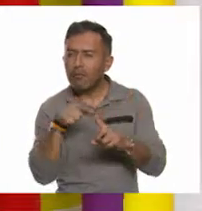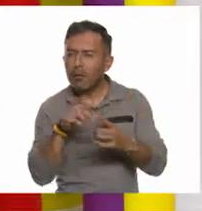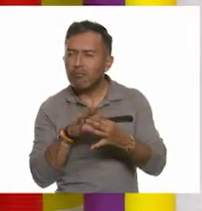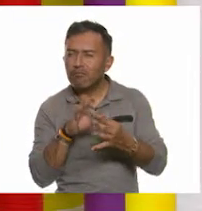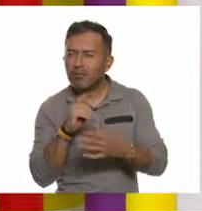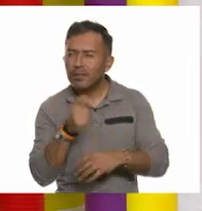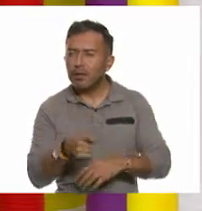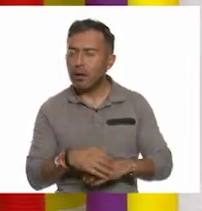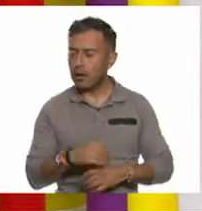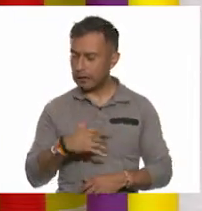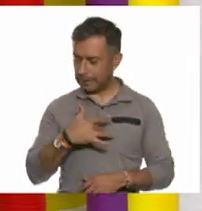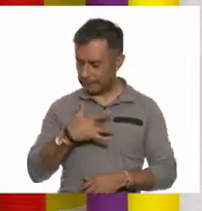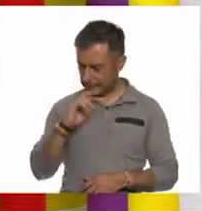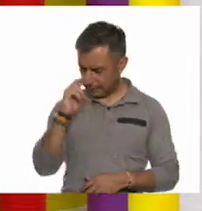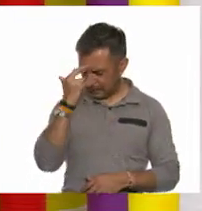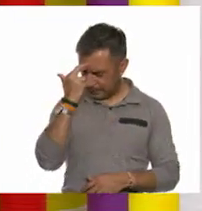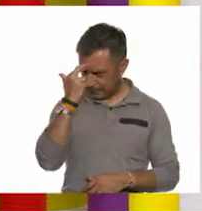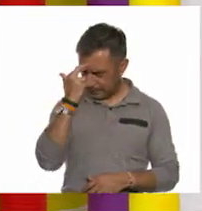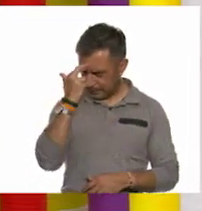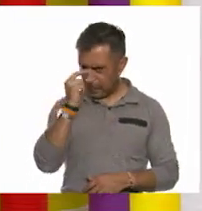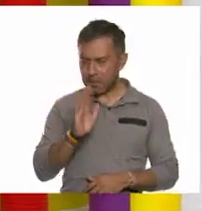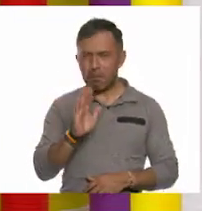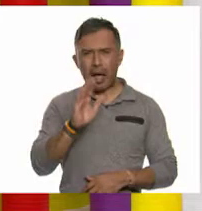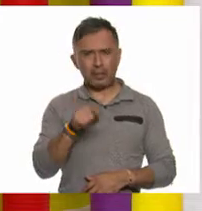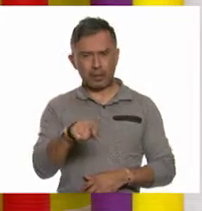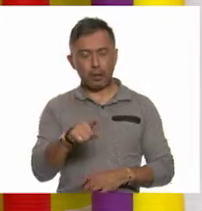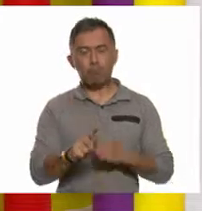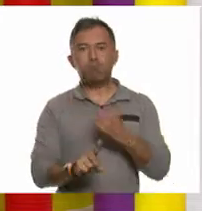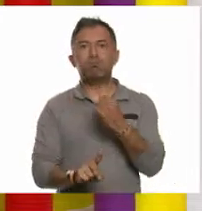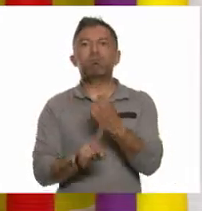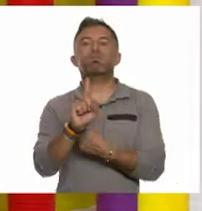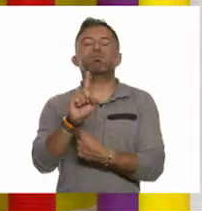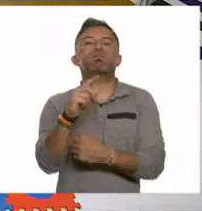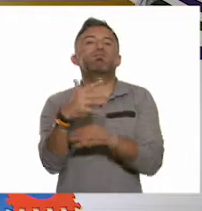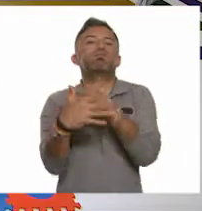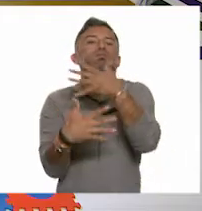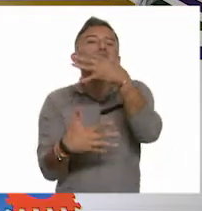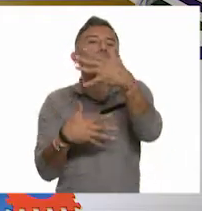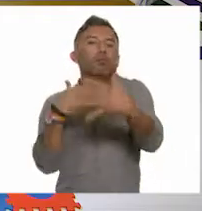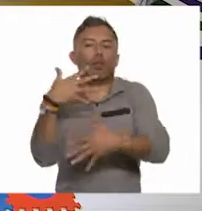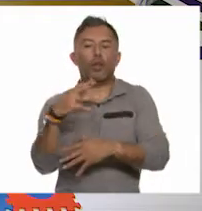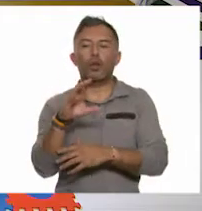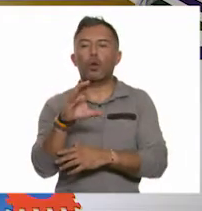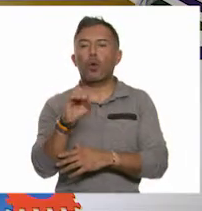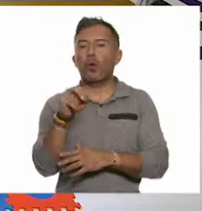creo que es donde se desarrolla el conflicto Ok. de la historia.